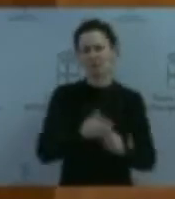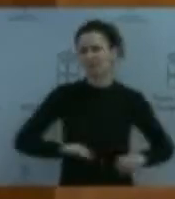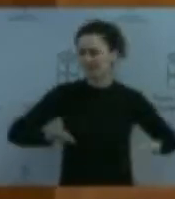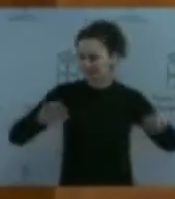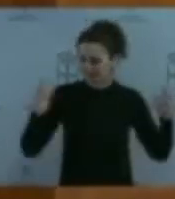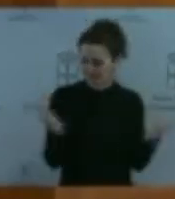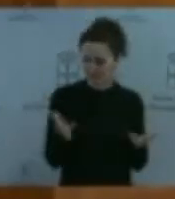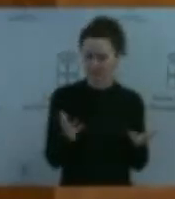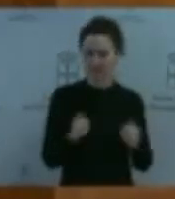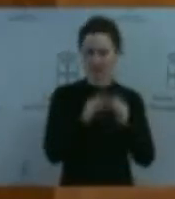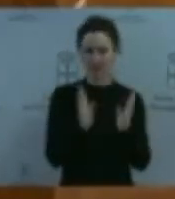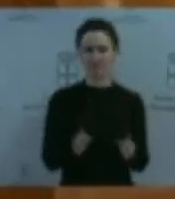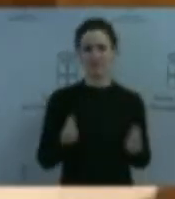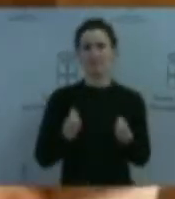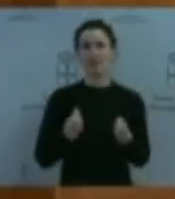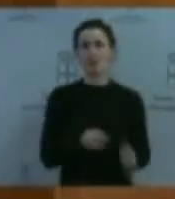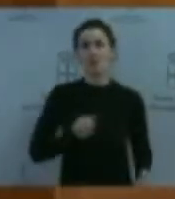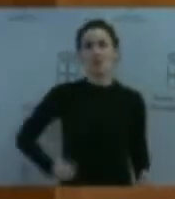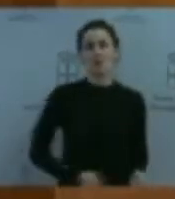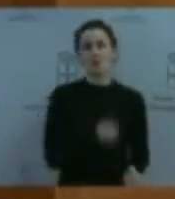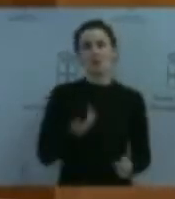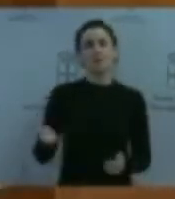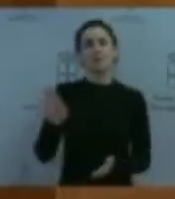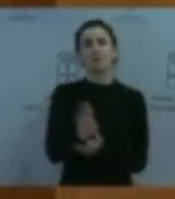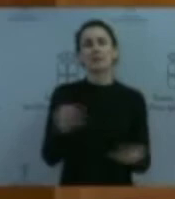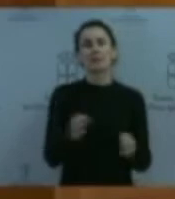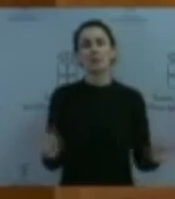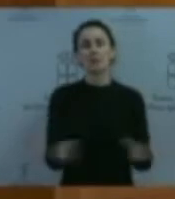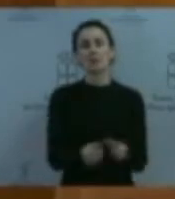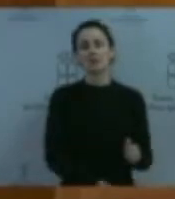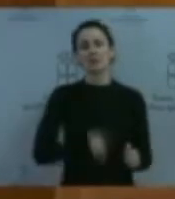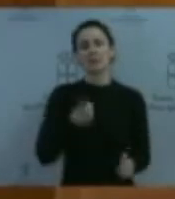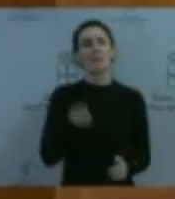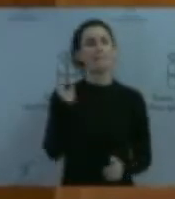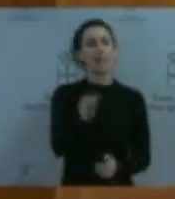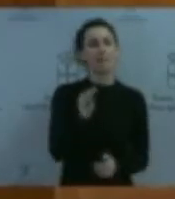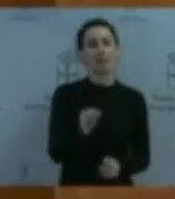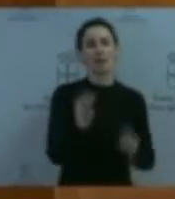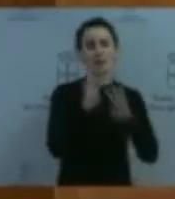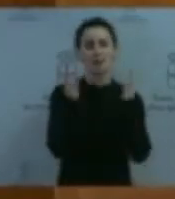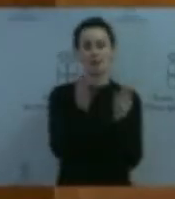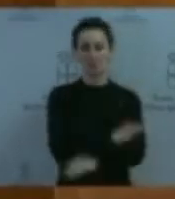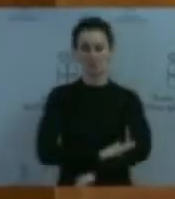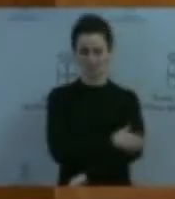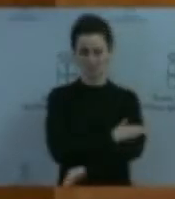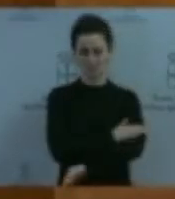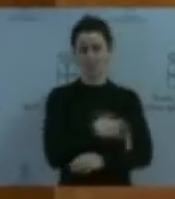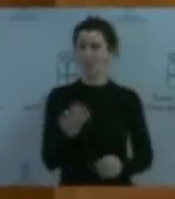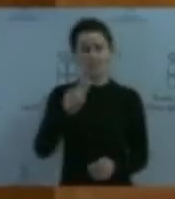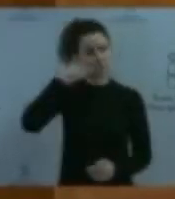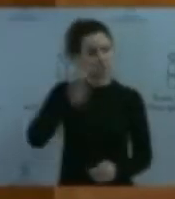Asturias proponemos que la Xunta General inste al Consejo de Gobierno a reconocer y garantizar el derecho al disfrute de una